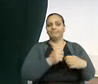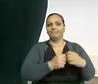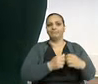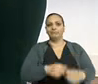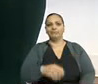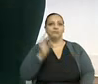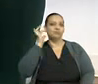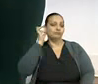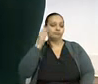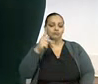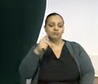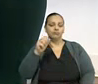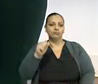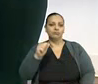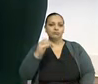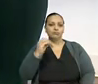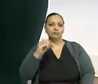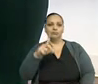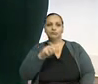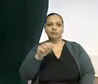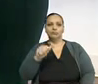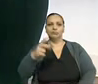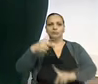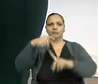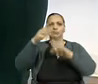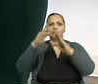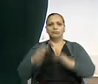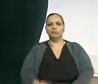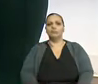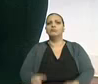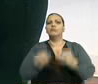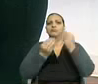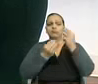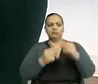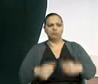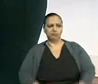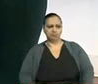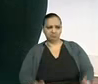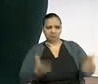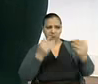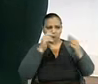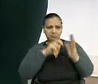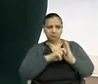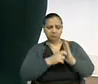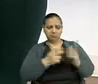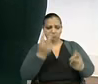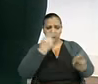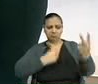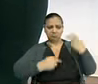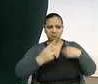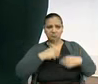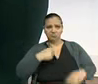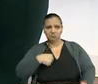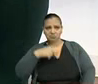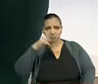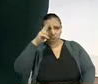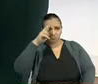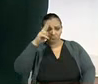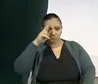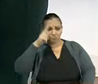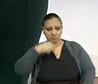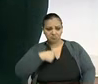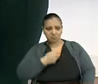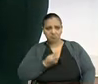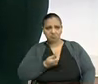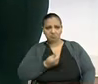someterse a exámenes especiales de la Contraloría para demostrar que no existe sobreprecio en la compra de bolsas para cadáveres